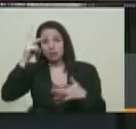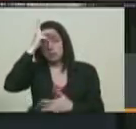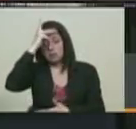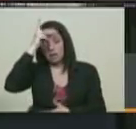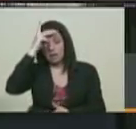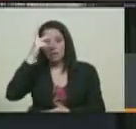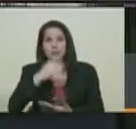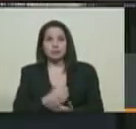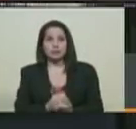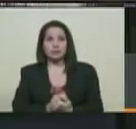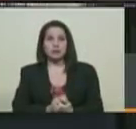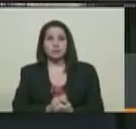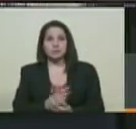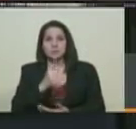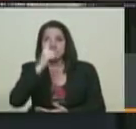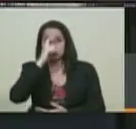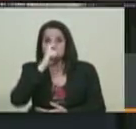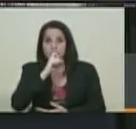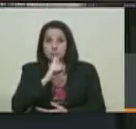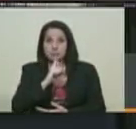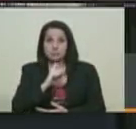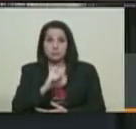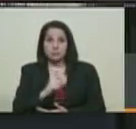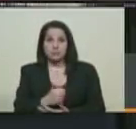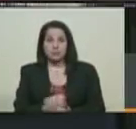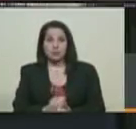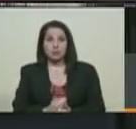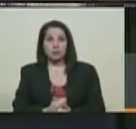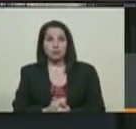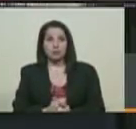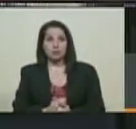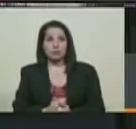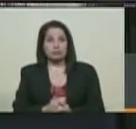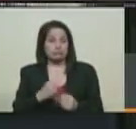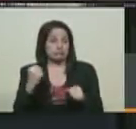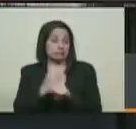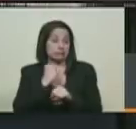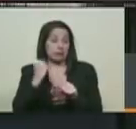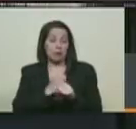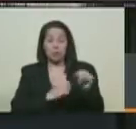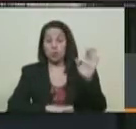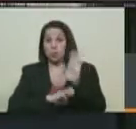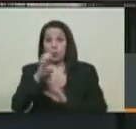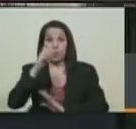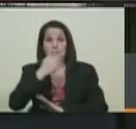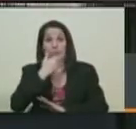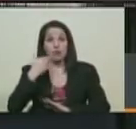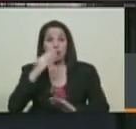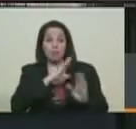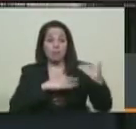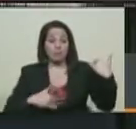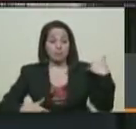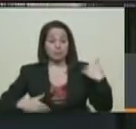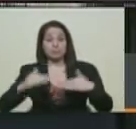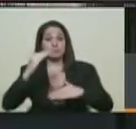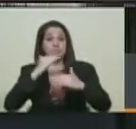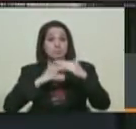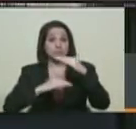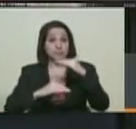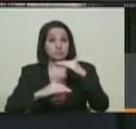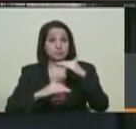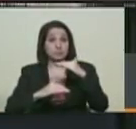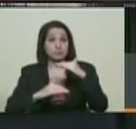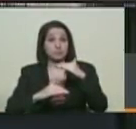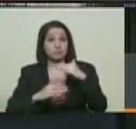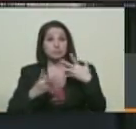que ha tenido un año de una jornada extraordinaria como vicepresidente ejecutivo. ¿Cómo